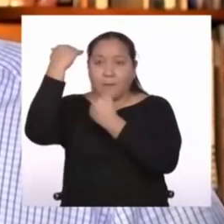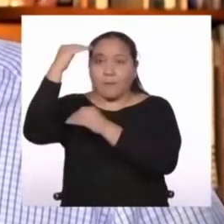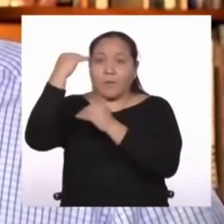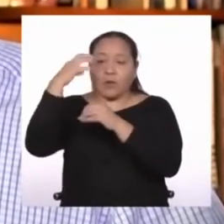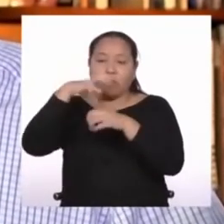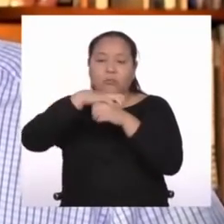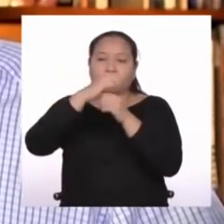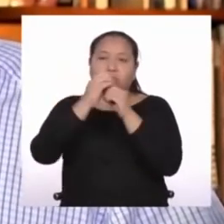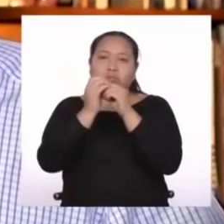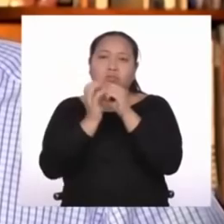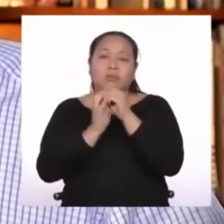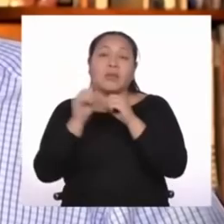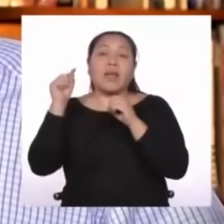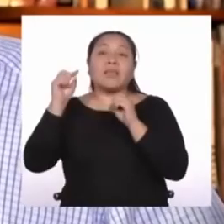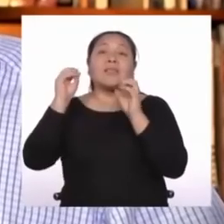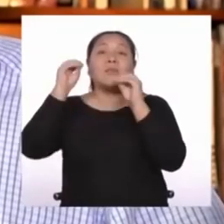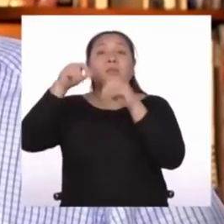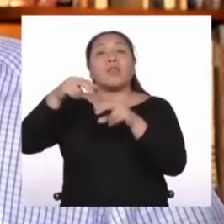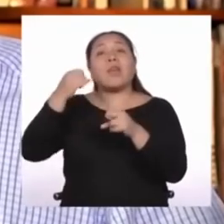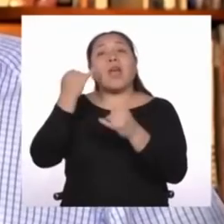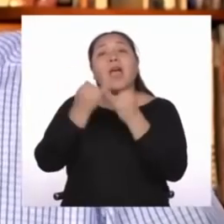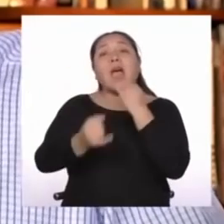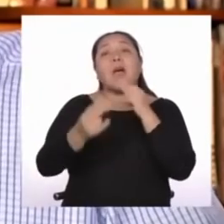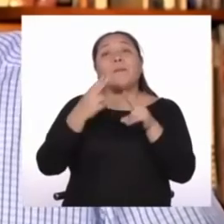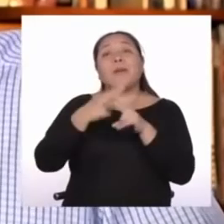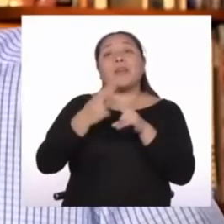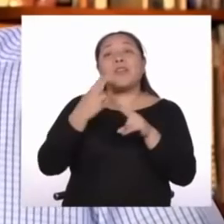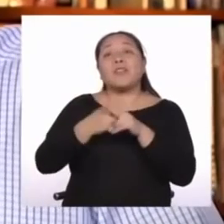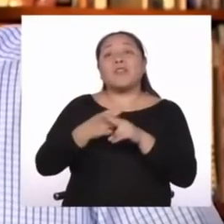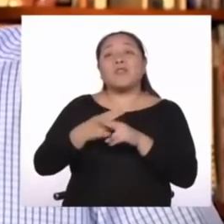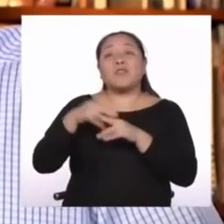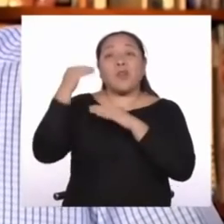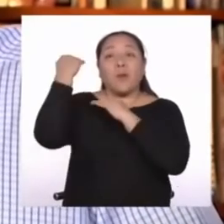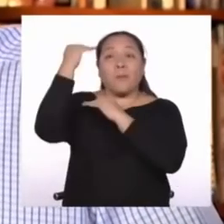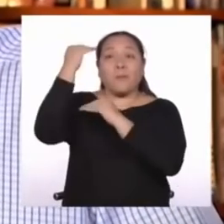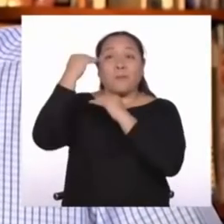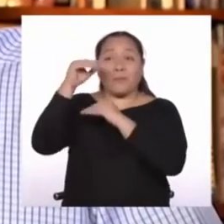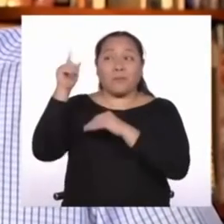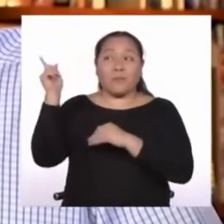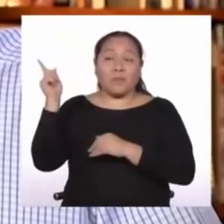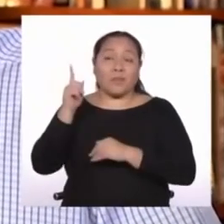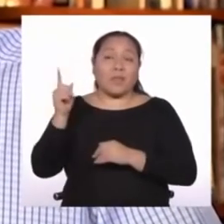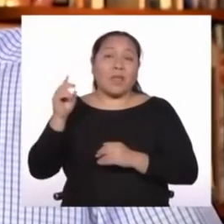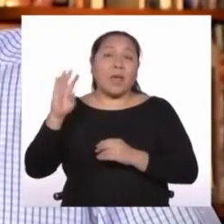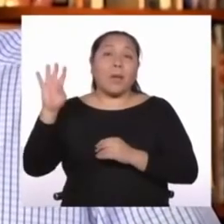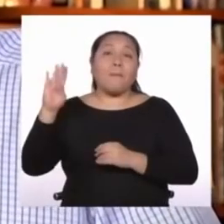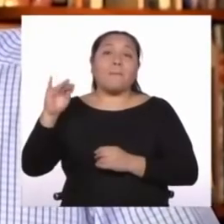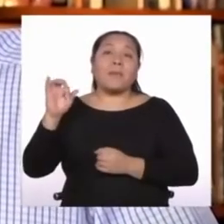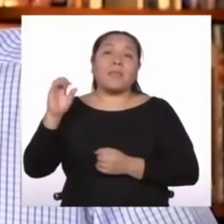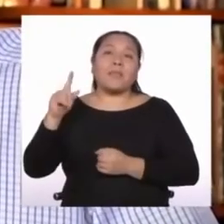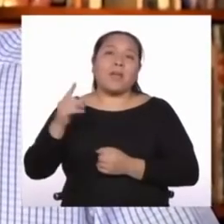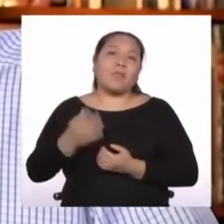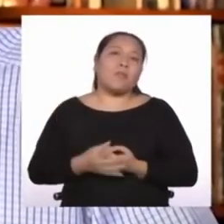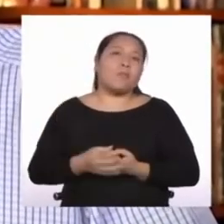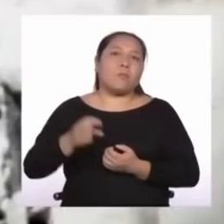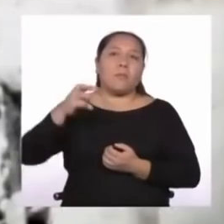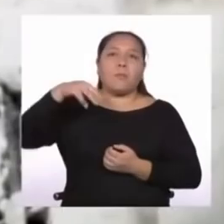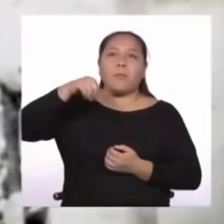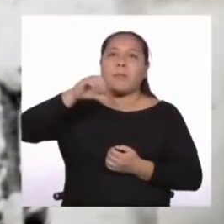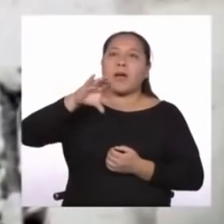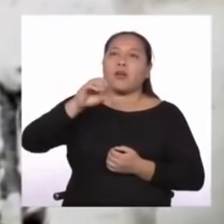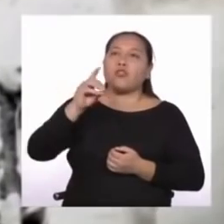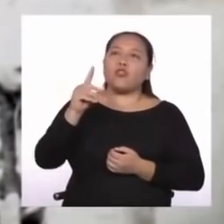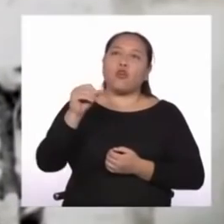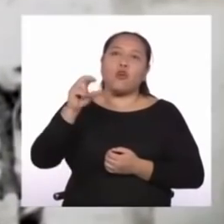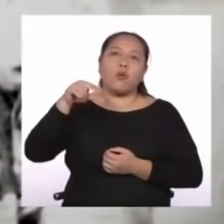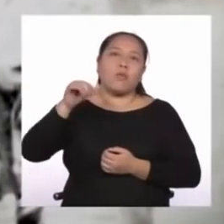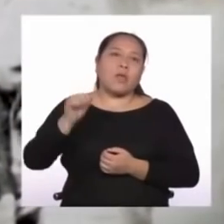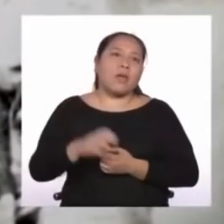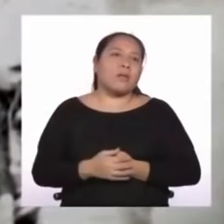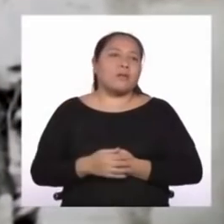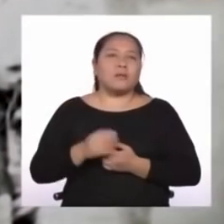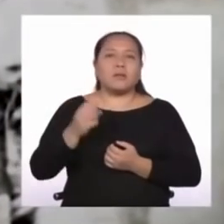apellidos británicos en Piura como los McDonald, los Blacker, los Lee.